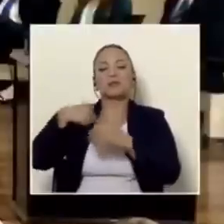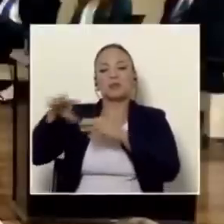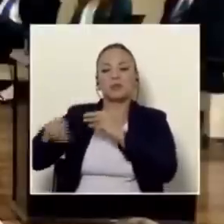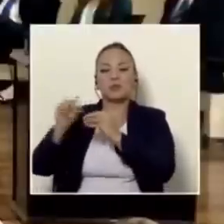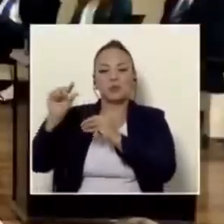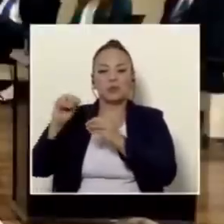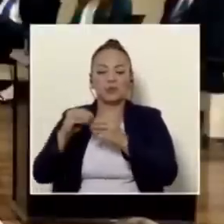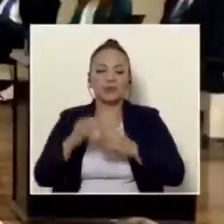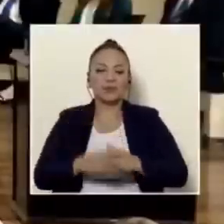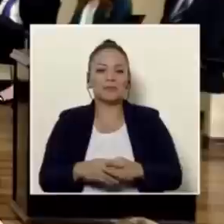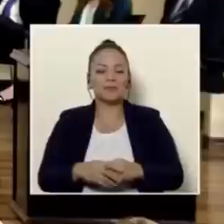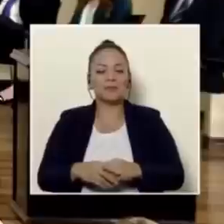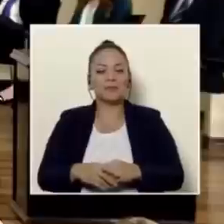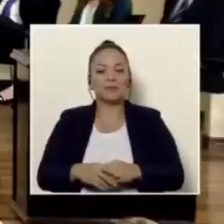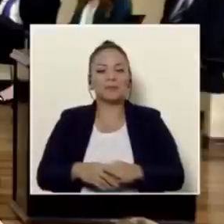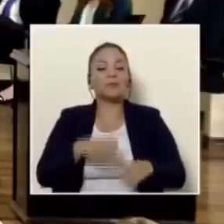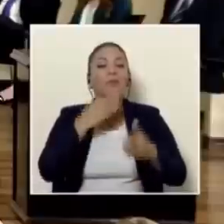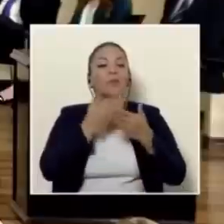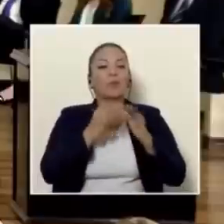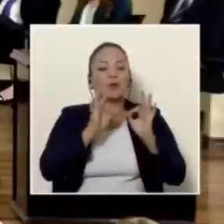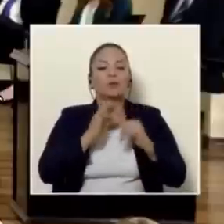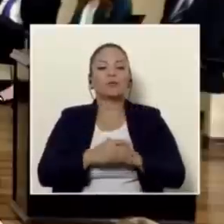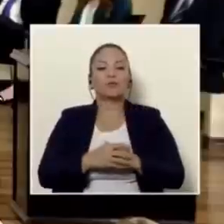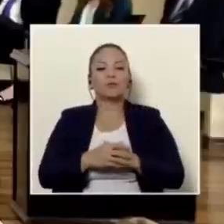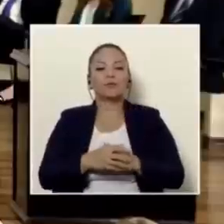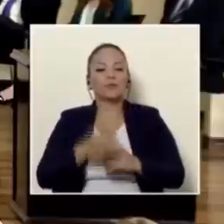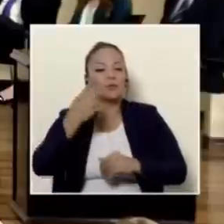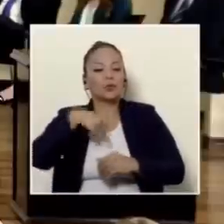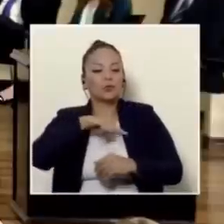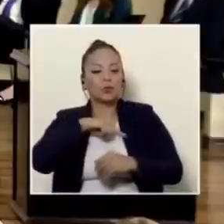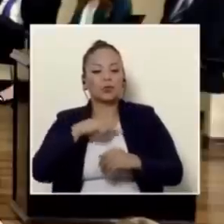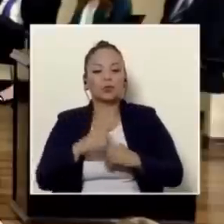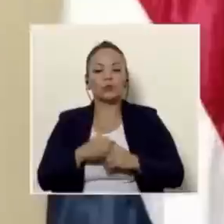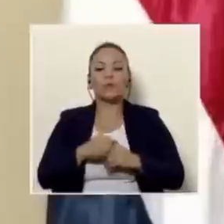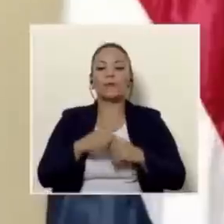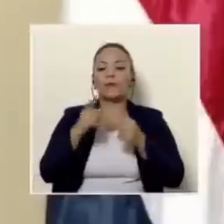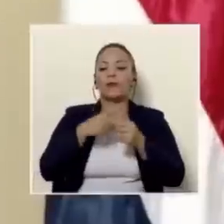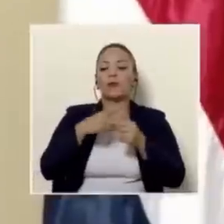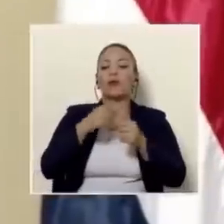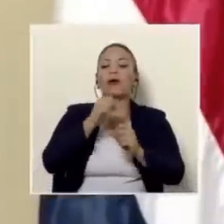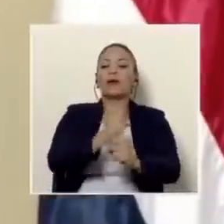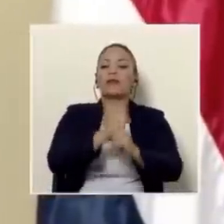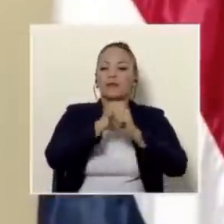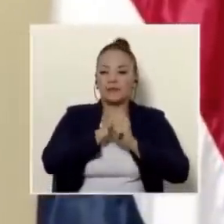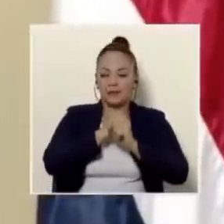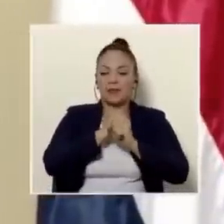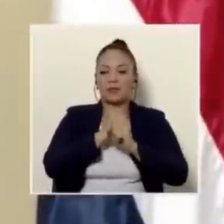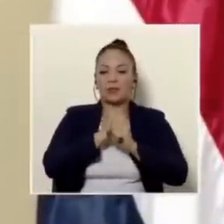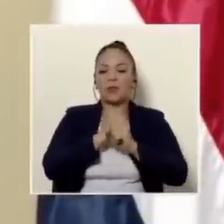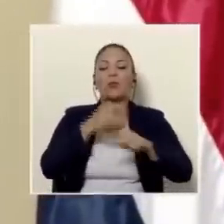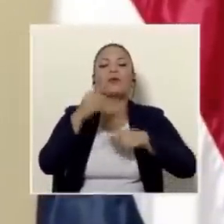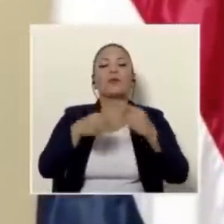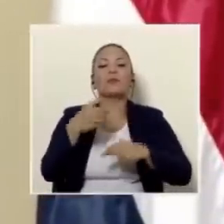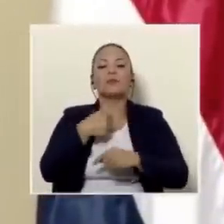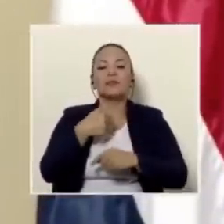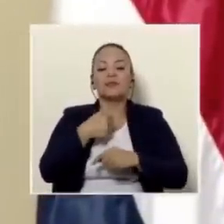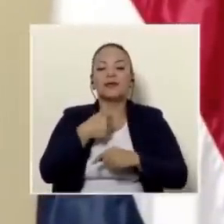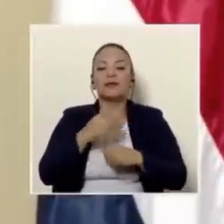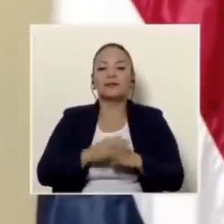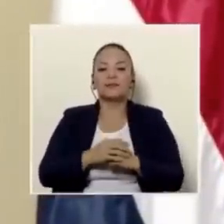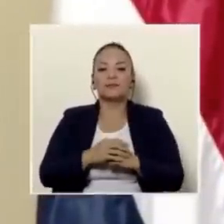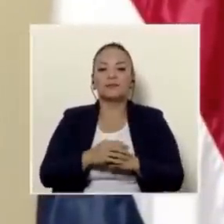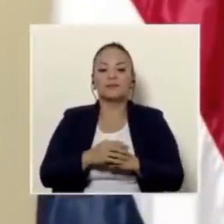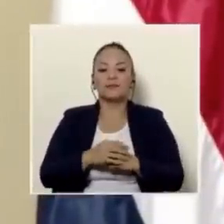poquito, por favor. Bueno, lo que estamos por el momento es garantizando que vamos a tener